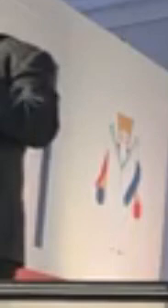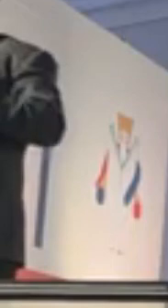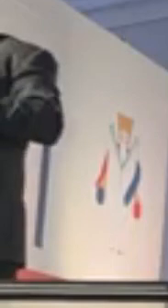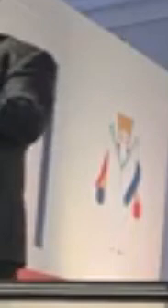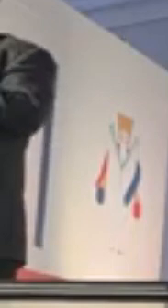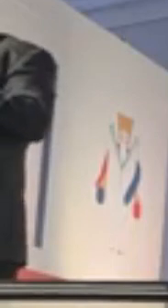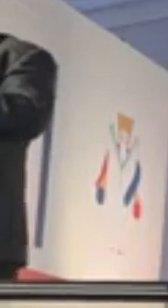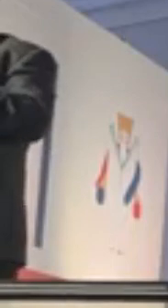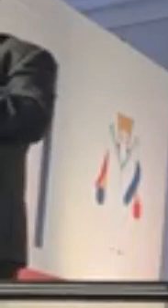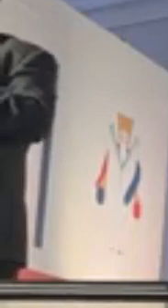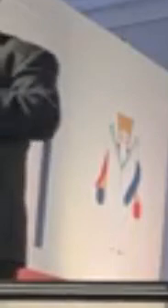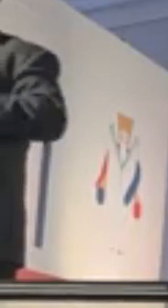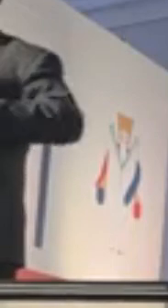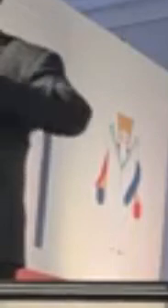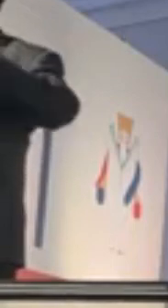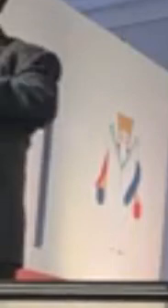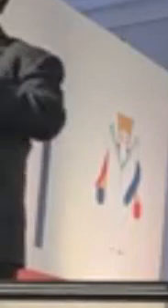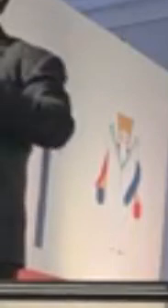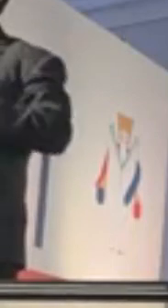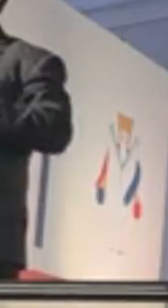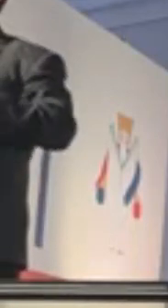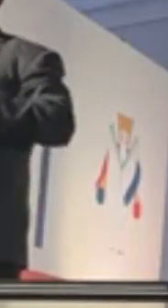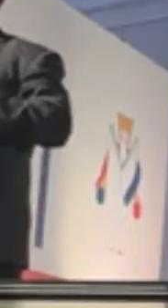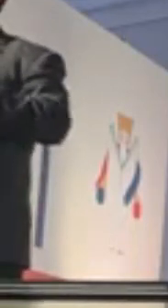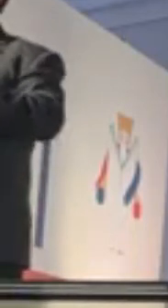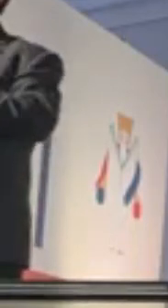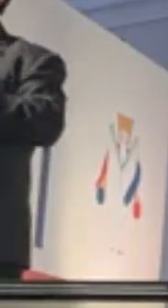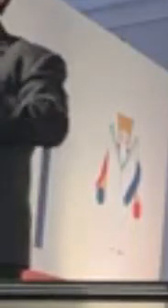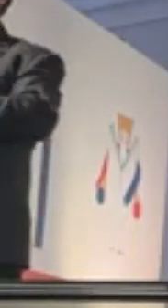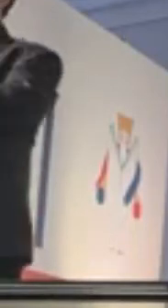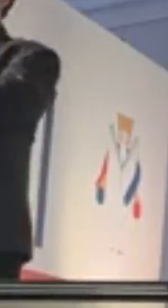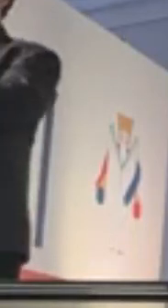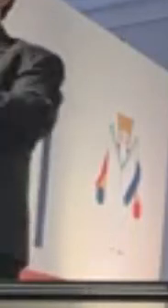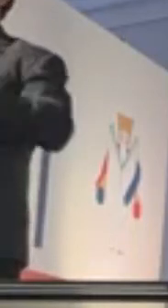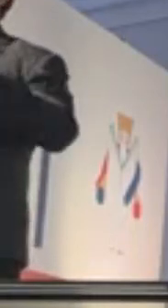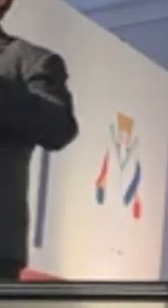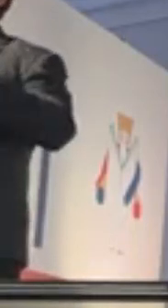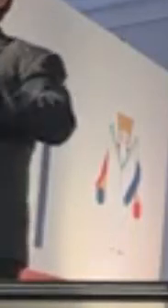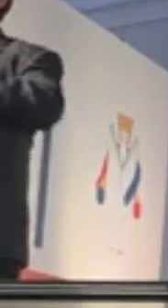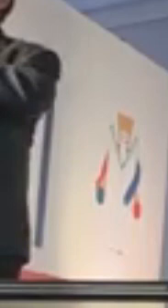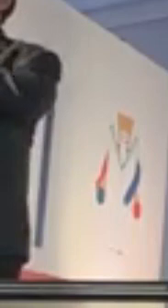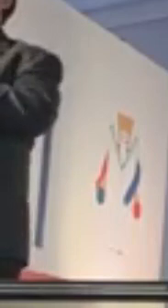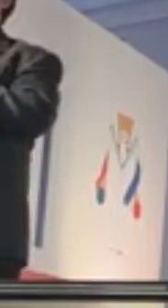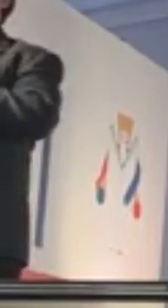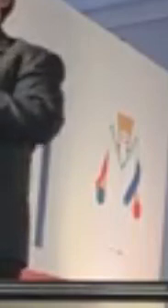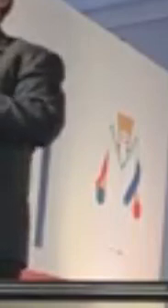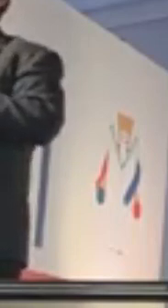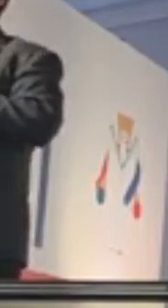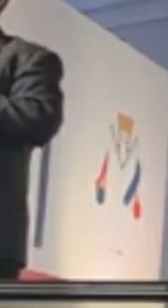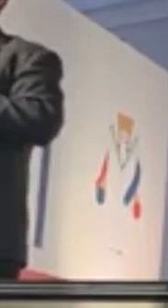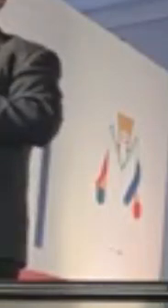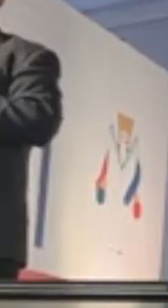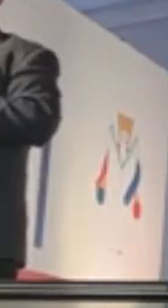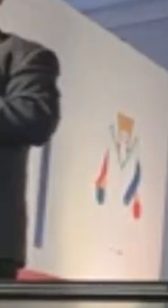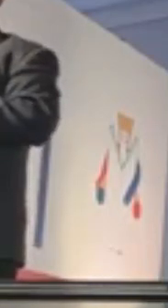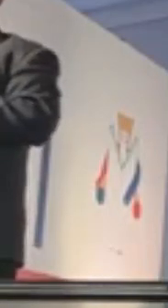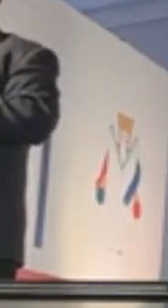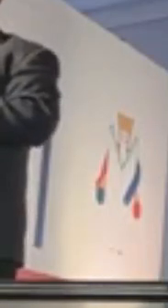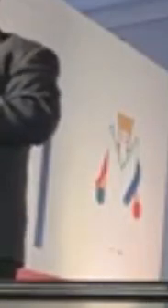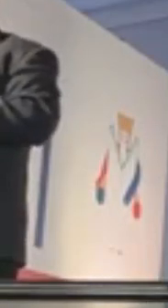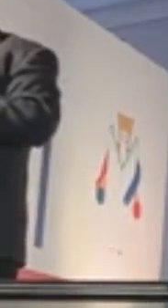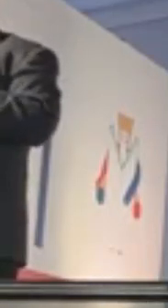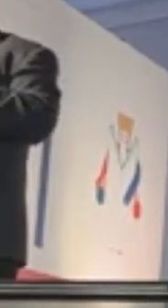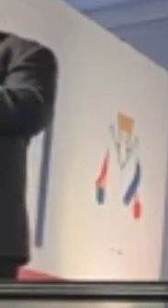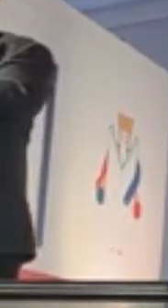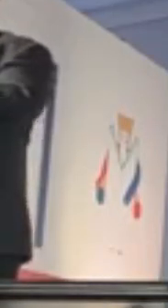Decía Sierro, estoy alargando, un pescador en el Pozole, Sinaloa, me decía, hay compañeras, compañeros que no se dan cuenta de lo que